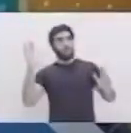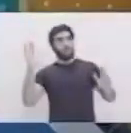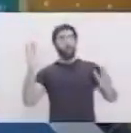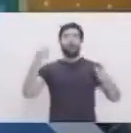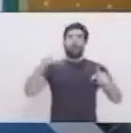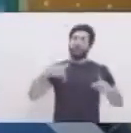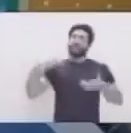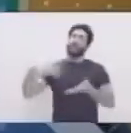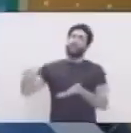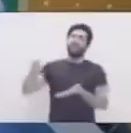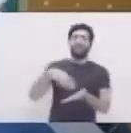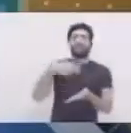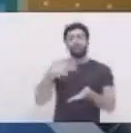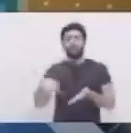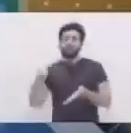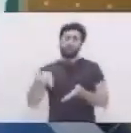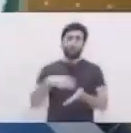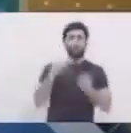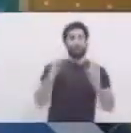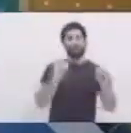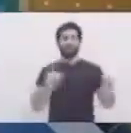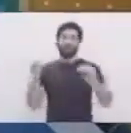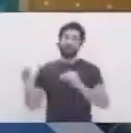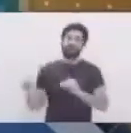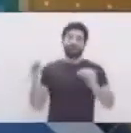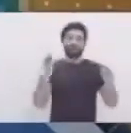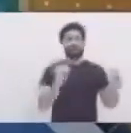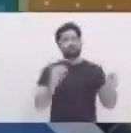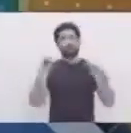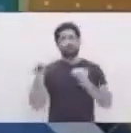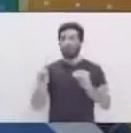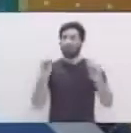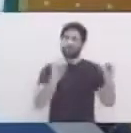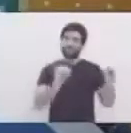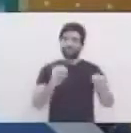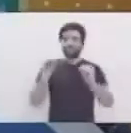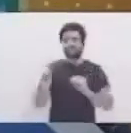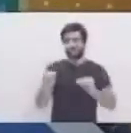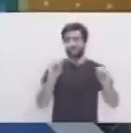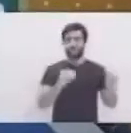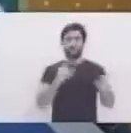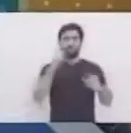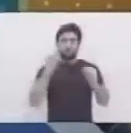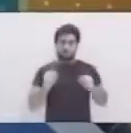Este es el baile de... ¡Muévanse, por favor! ¡Eso!